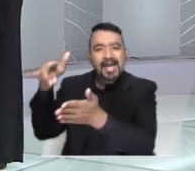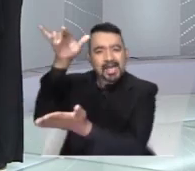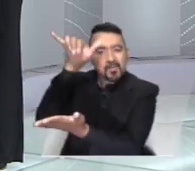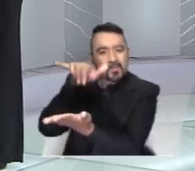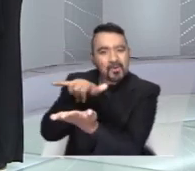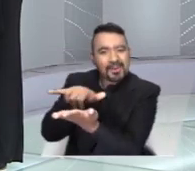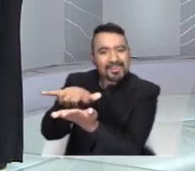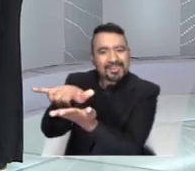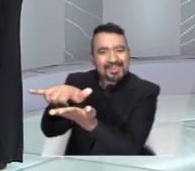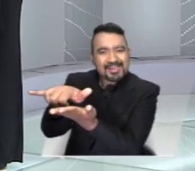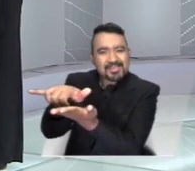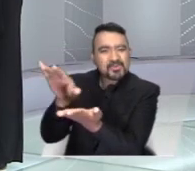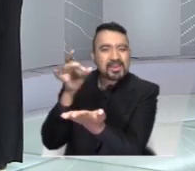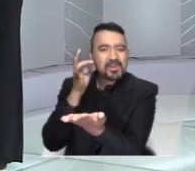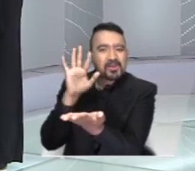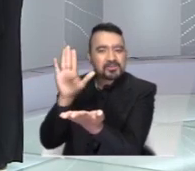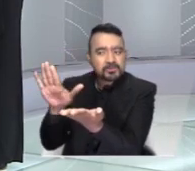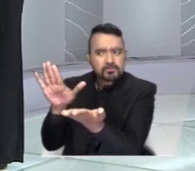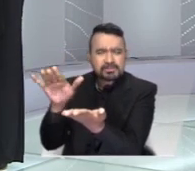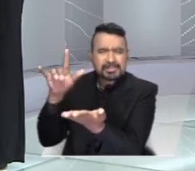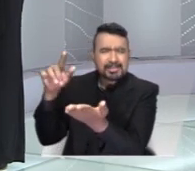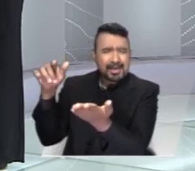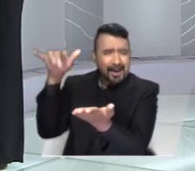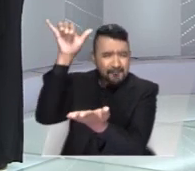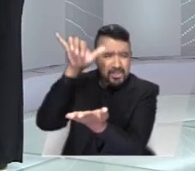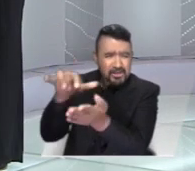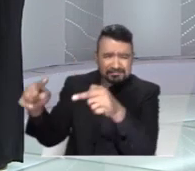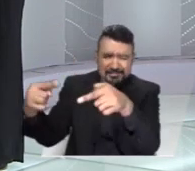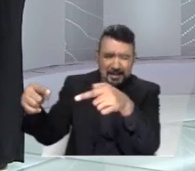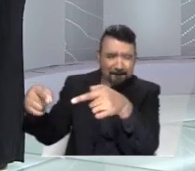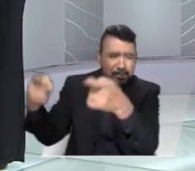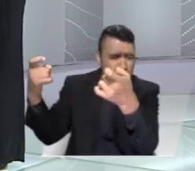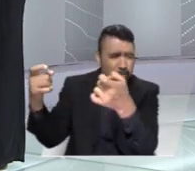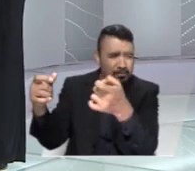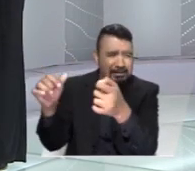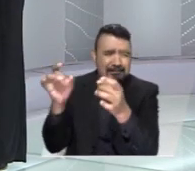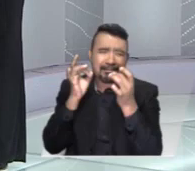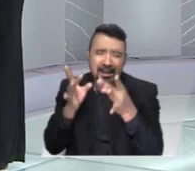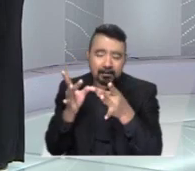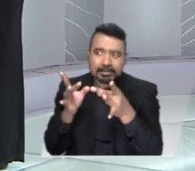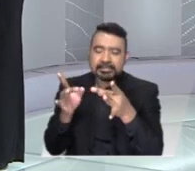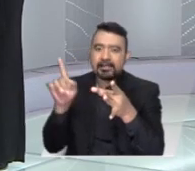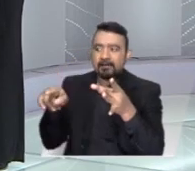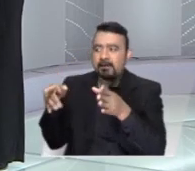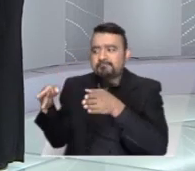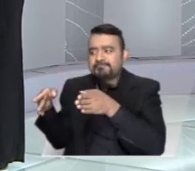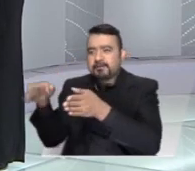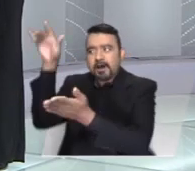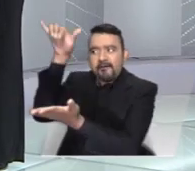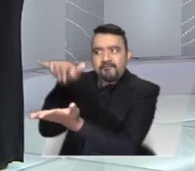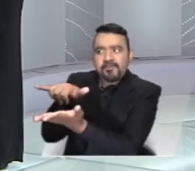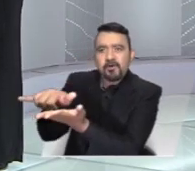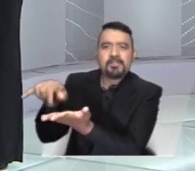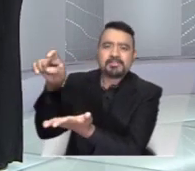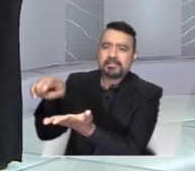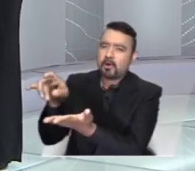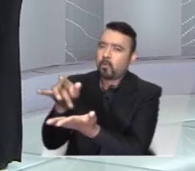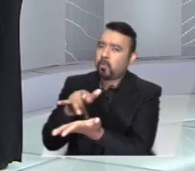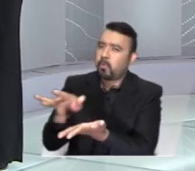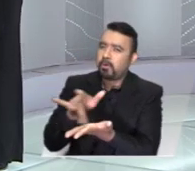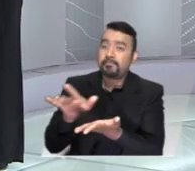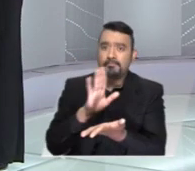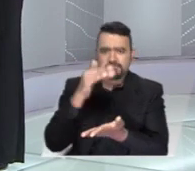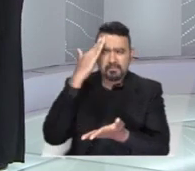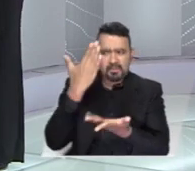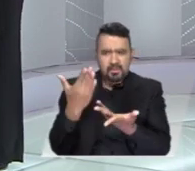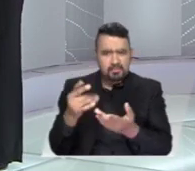evidenció la necesidad de una nueva pista para el terminal aéreo. ¿Cuánto vale esta iniciativa? ¿Cuáles son sus obstáculos? ¿Le conviene a Medellín